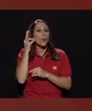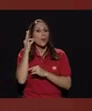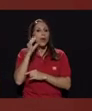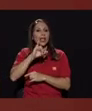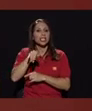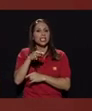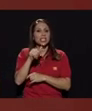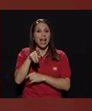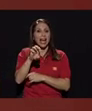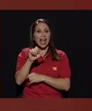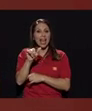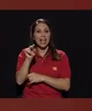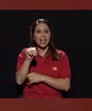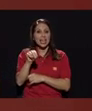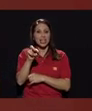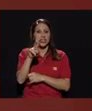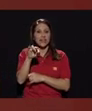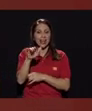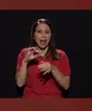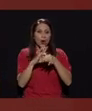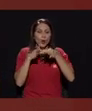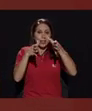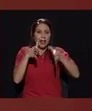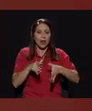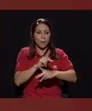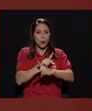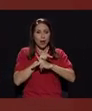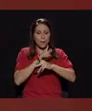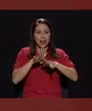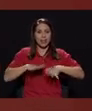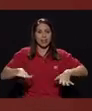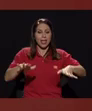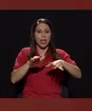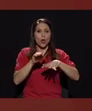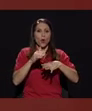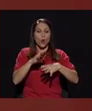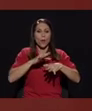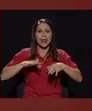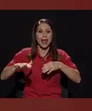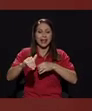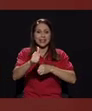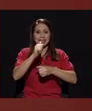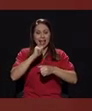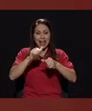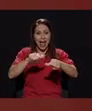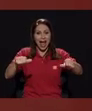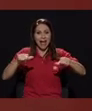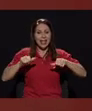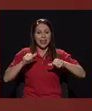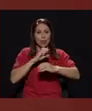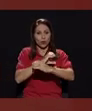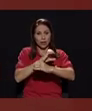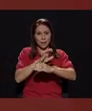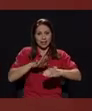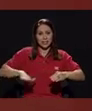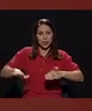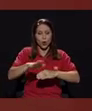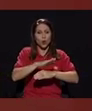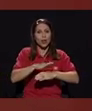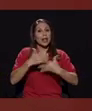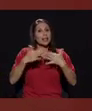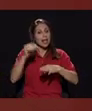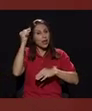Jacqueline Rivera, coordinadora del programa de humedales del Sistema Nacional de Áreas de Conservación, SINAC, para quien el gobierno costarricense